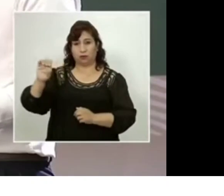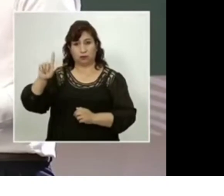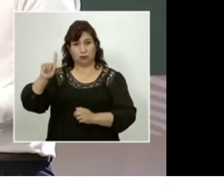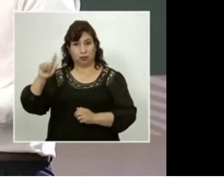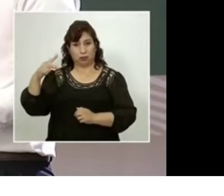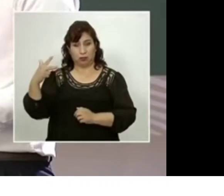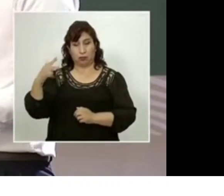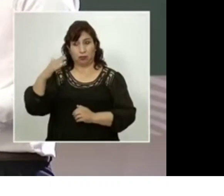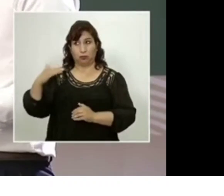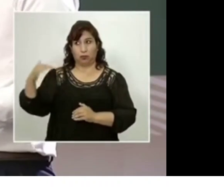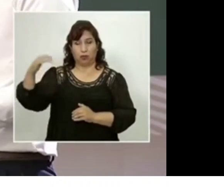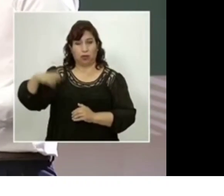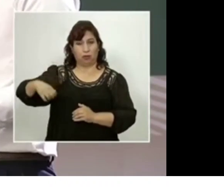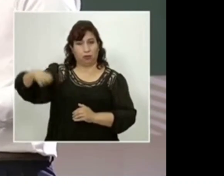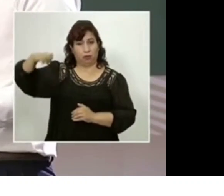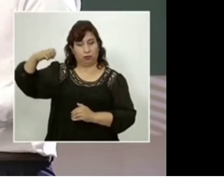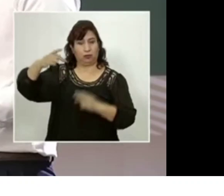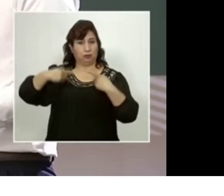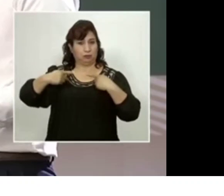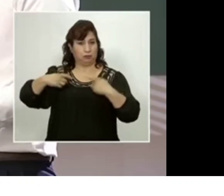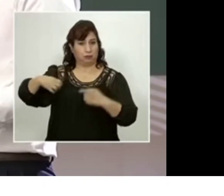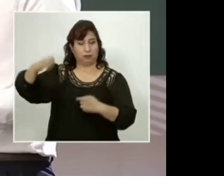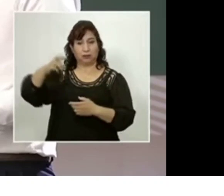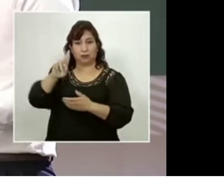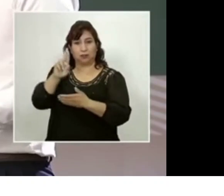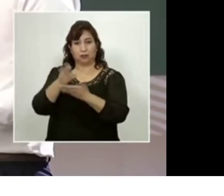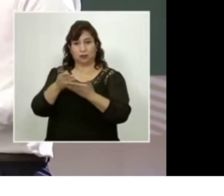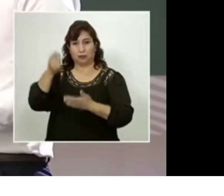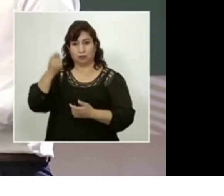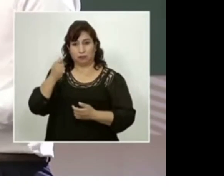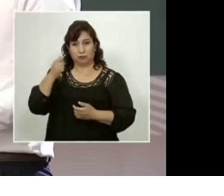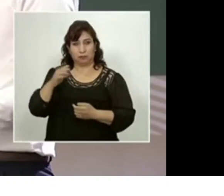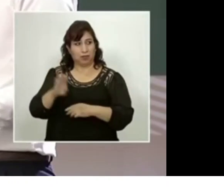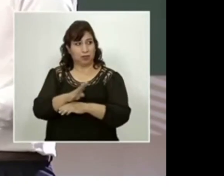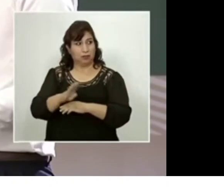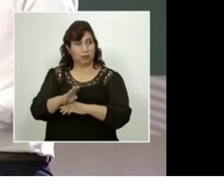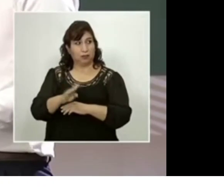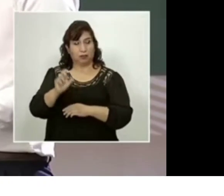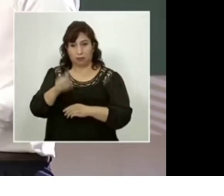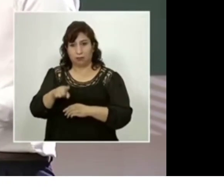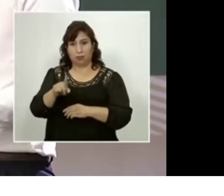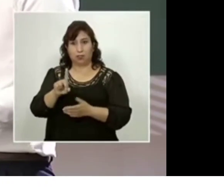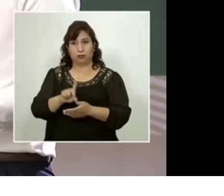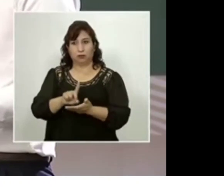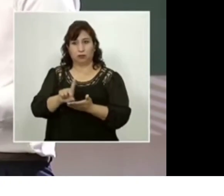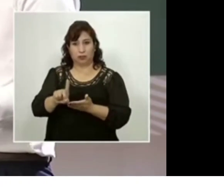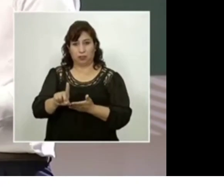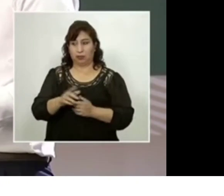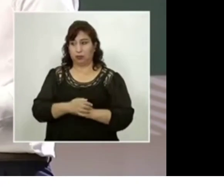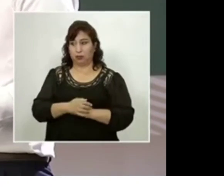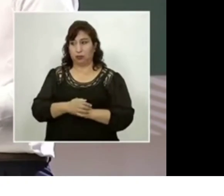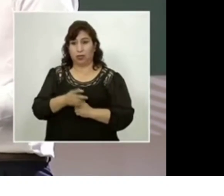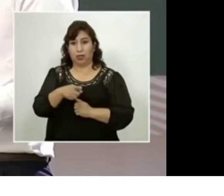83.978 adultos mayores en Aguascalientes recibiendo este beneficio, que también es un derecho, y de los cuales